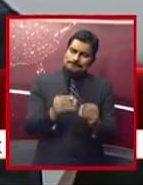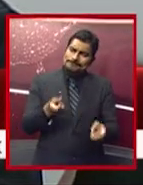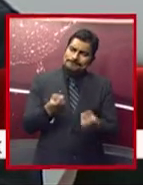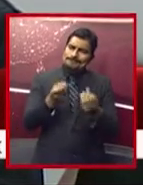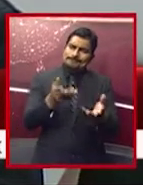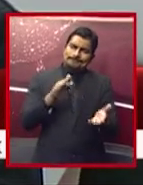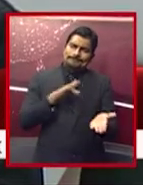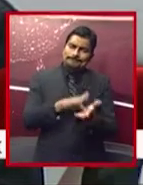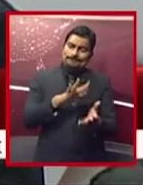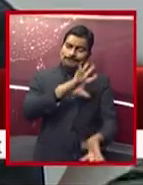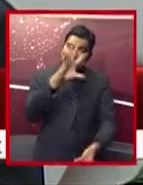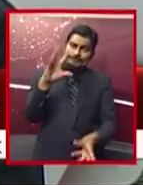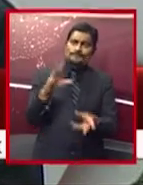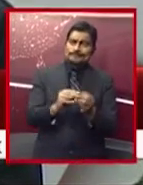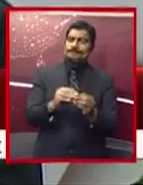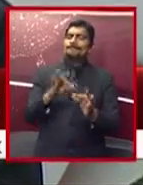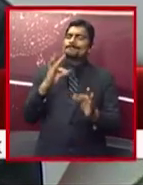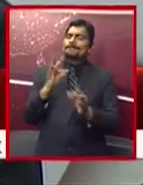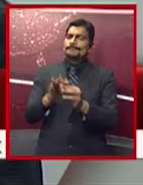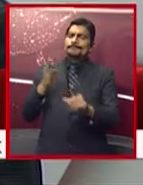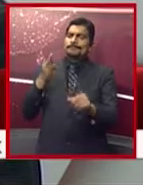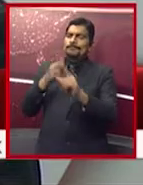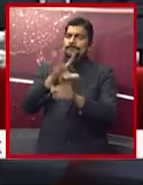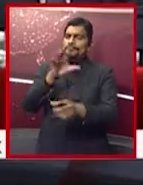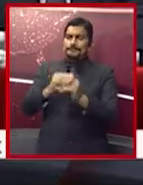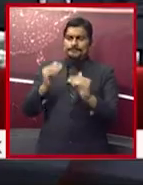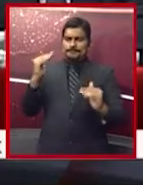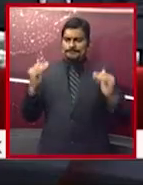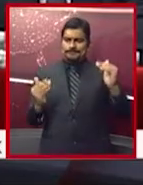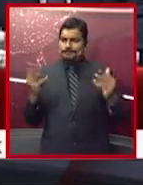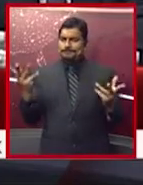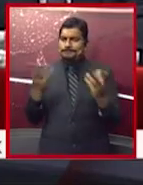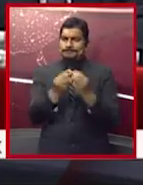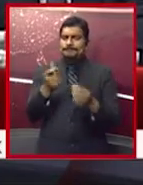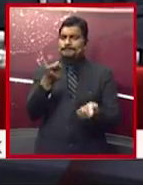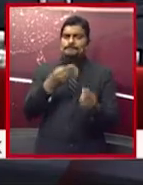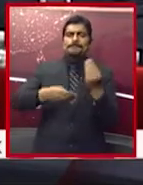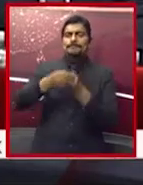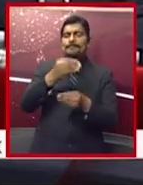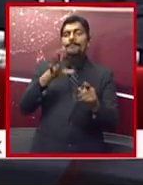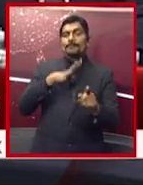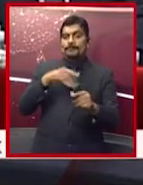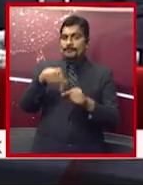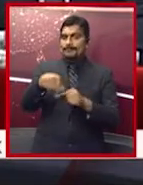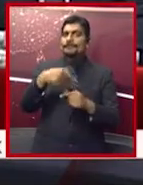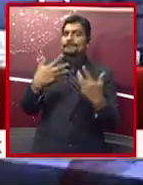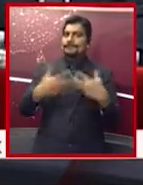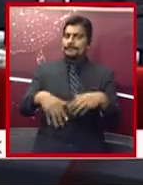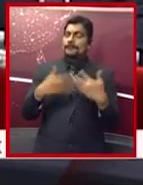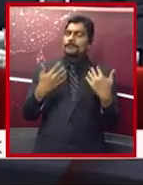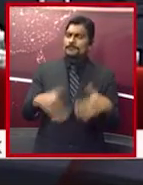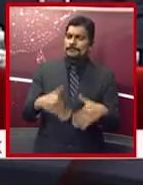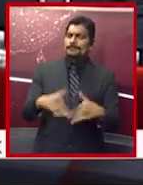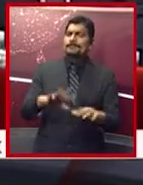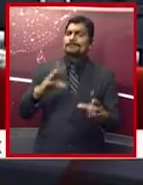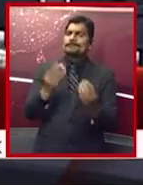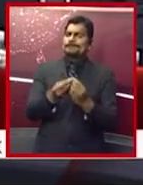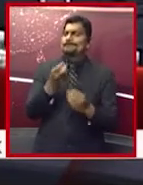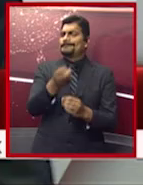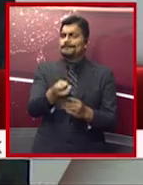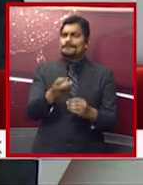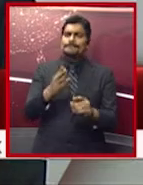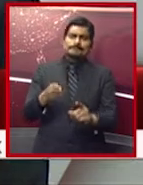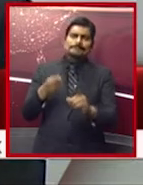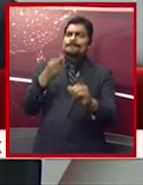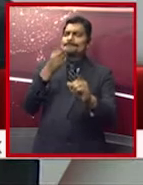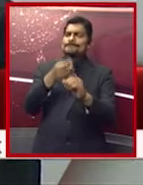lograr cumplir con la meta de balance financiero que tenía esta empresa y que no es una